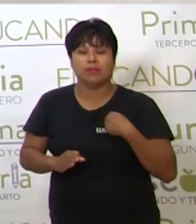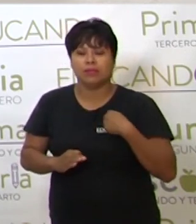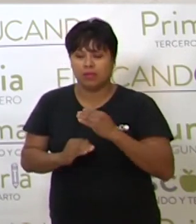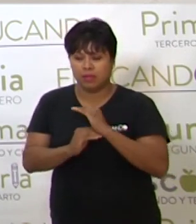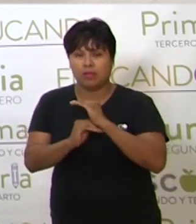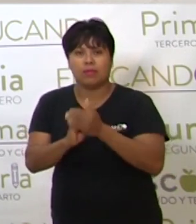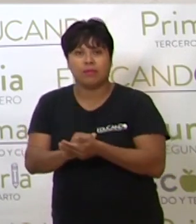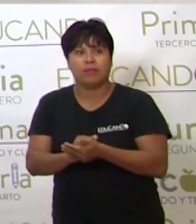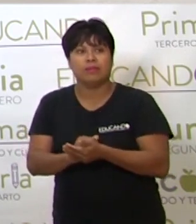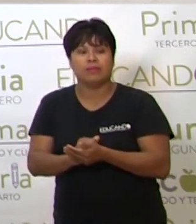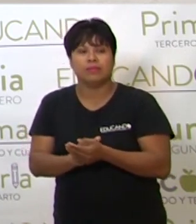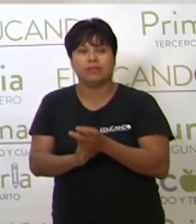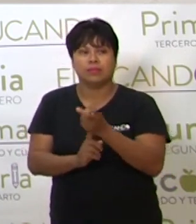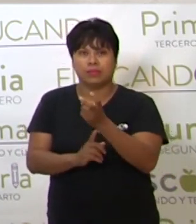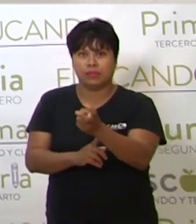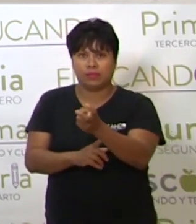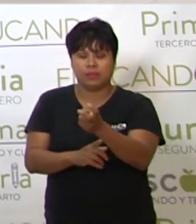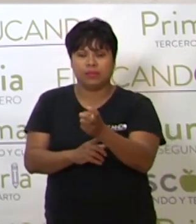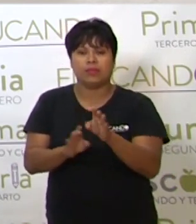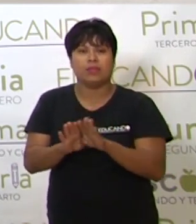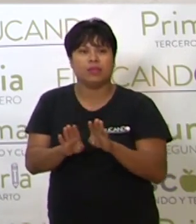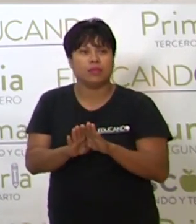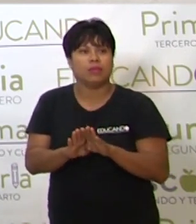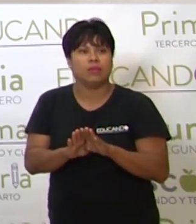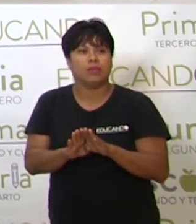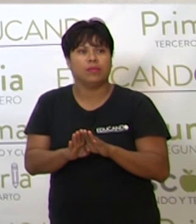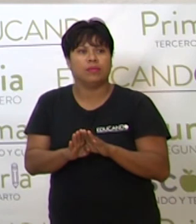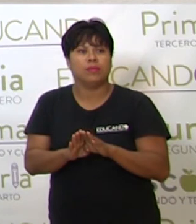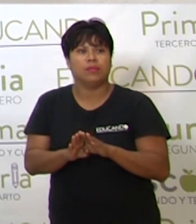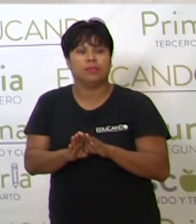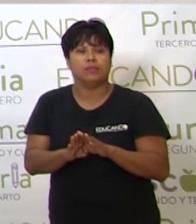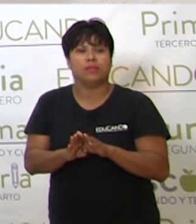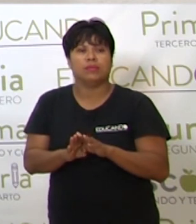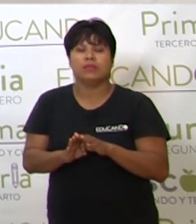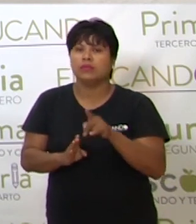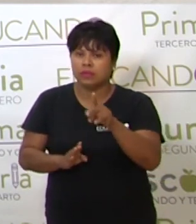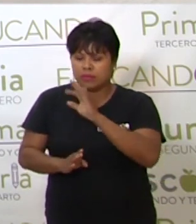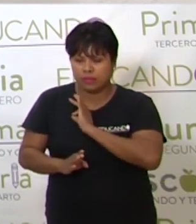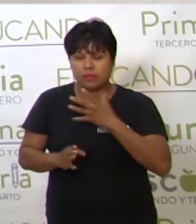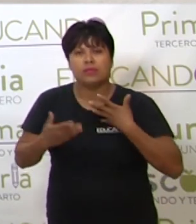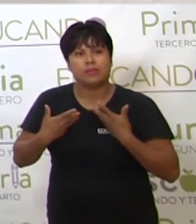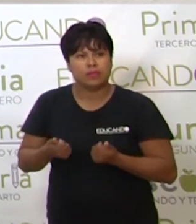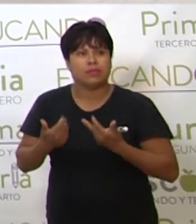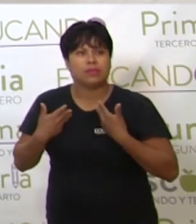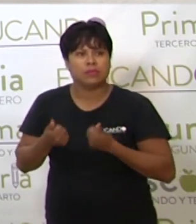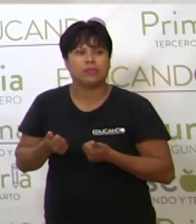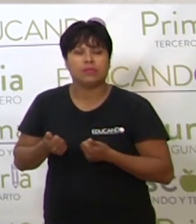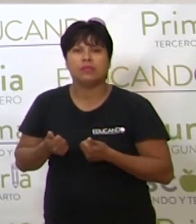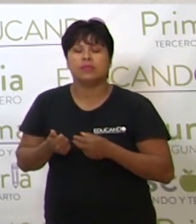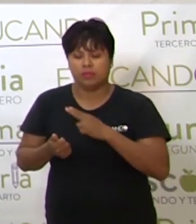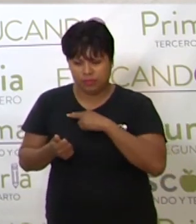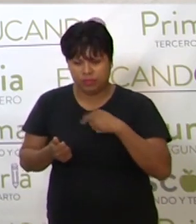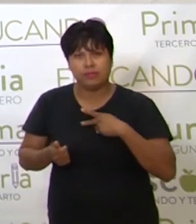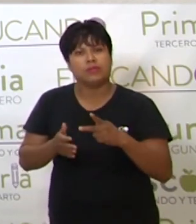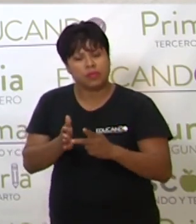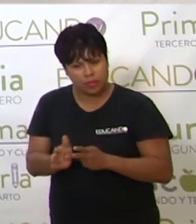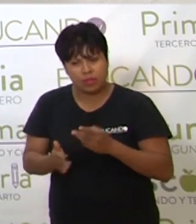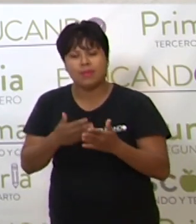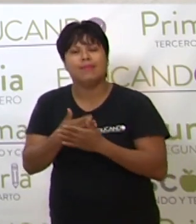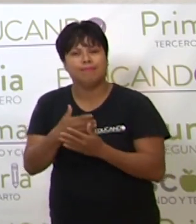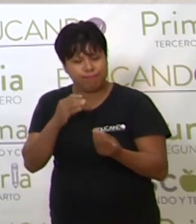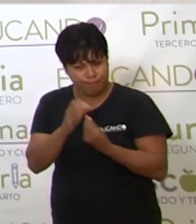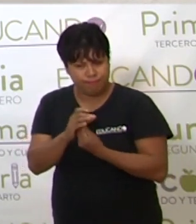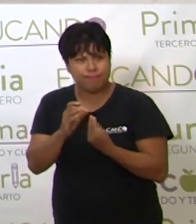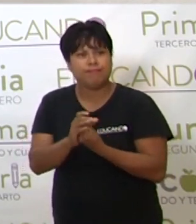terminar con con esta con esta representación espero que se le vayan entendiendo todos lo vamos a tener que reafirmar en las